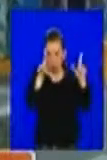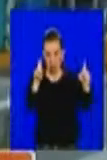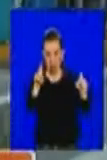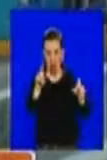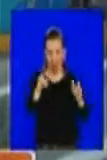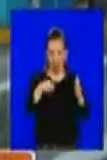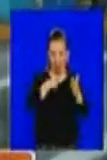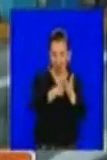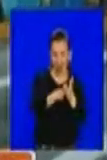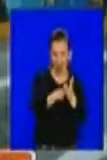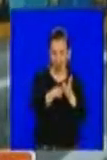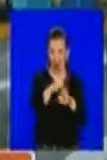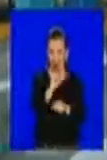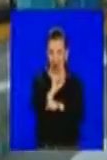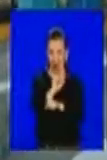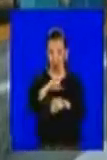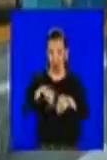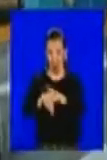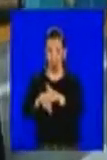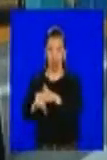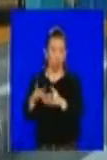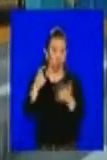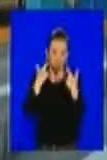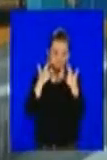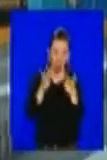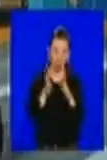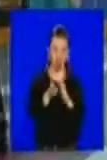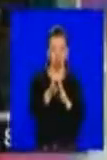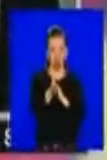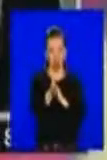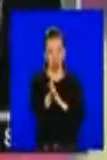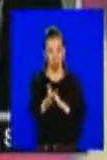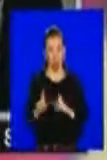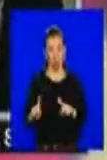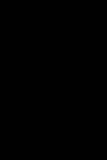información que registramos hasta ahora de la mañana desde el norte de la ciudad. Usted tiene más, Antonio, en el Primer Café.